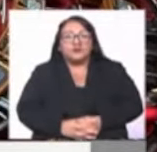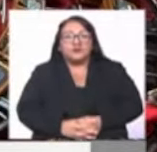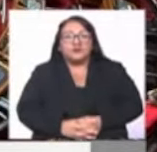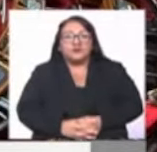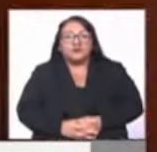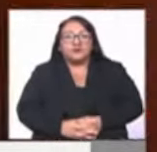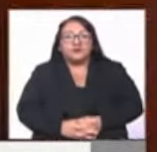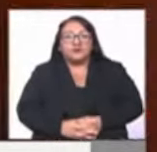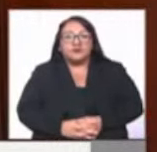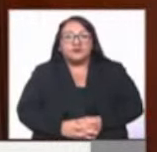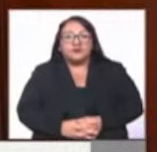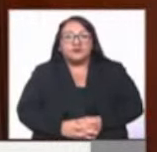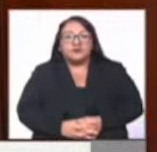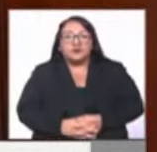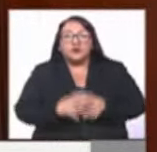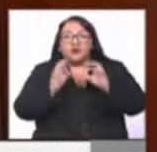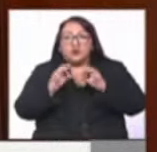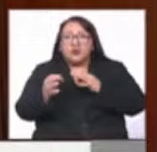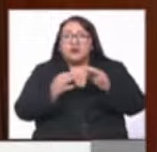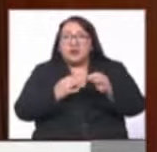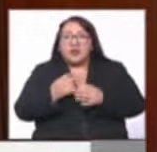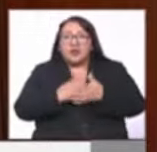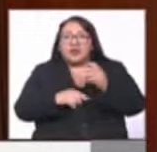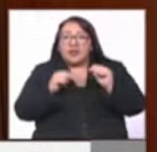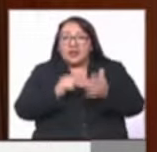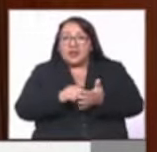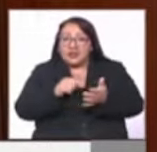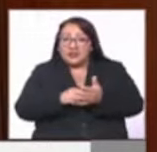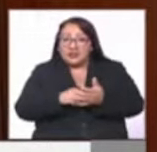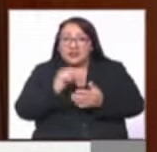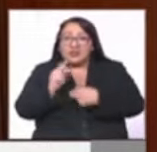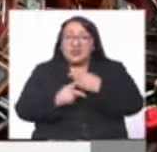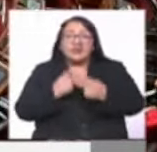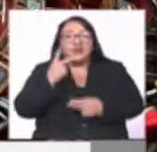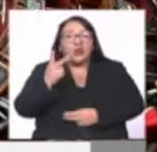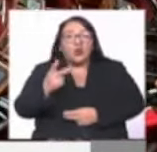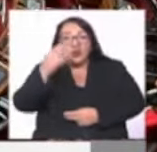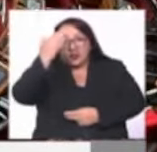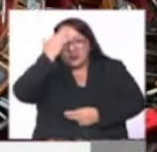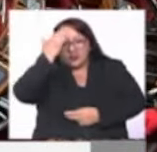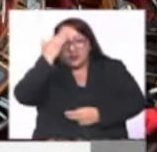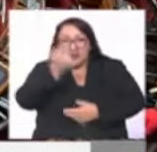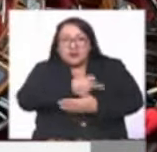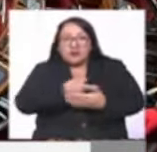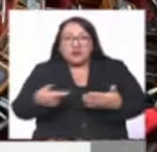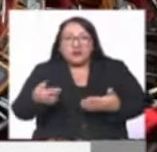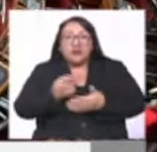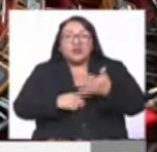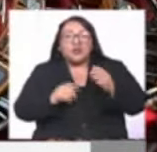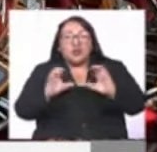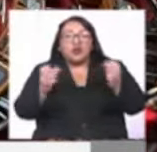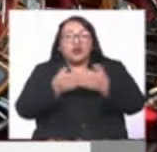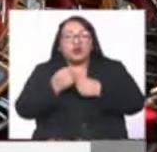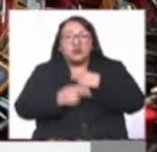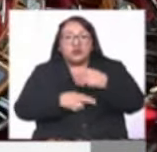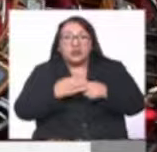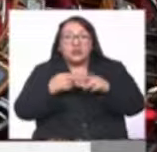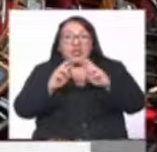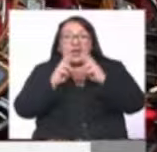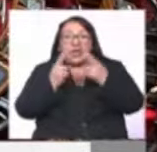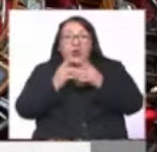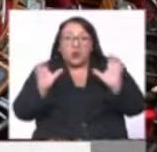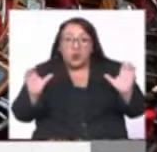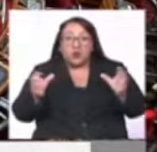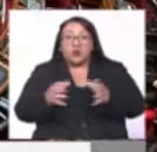justi precisar además Helen que este es el segundo día de la semana en que la representación nacional se